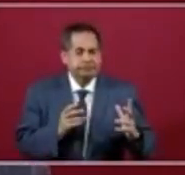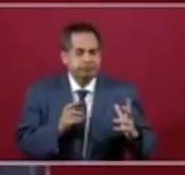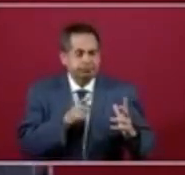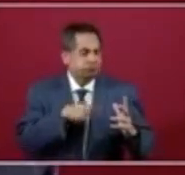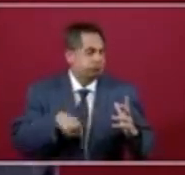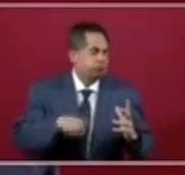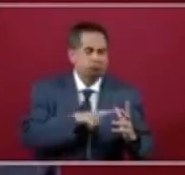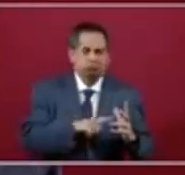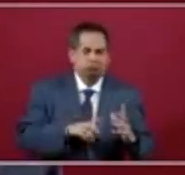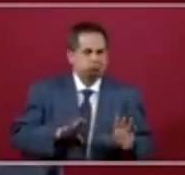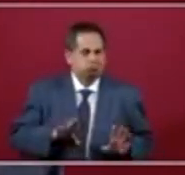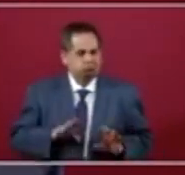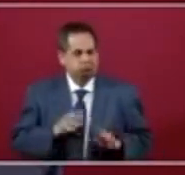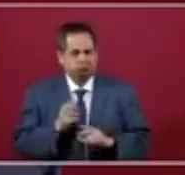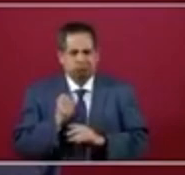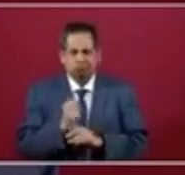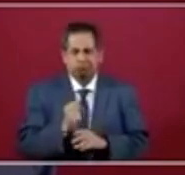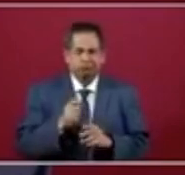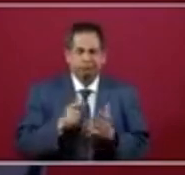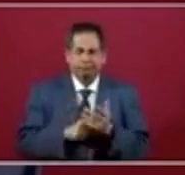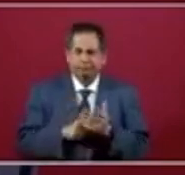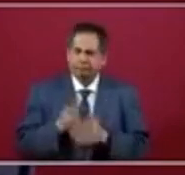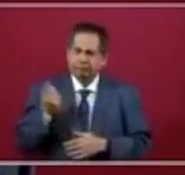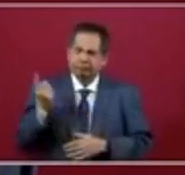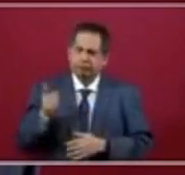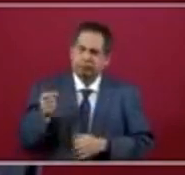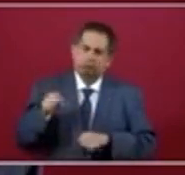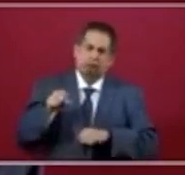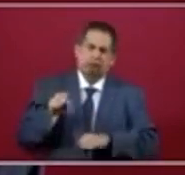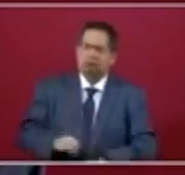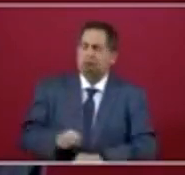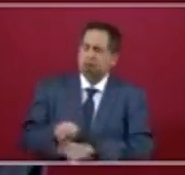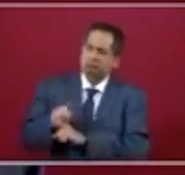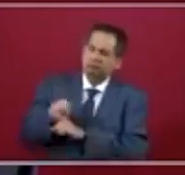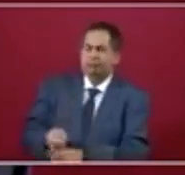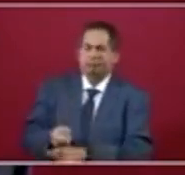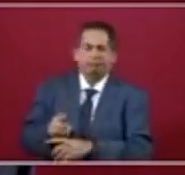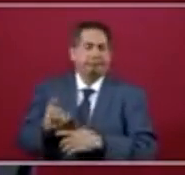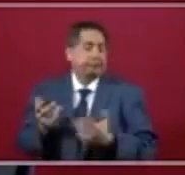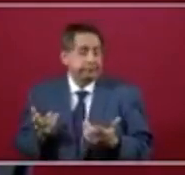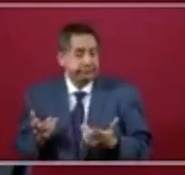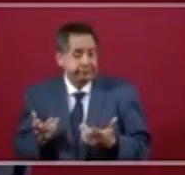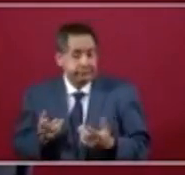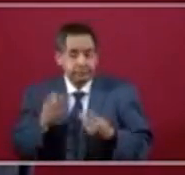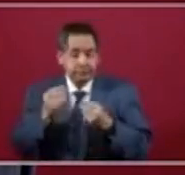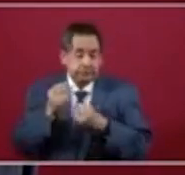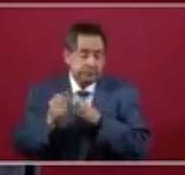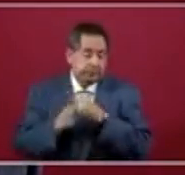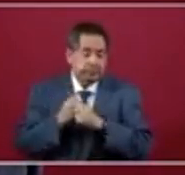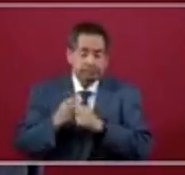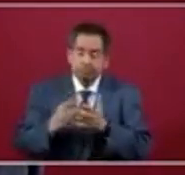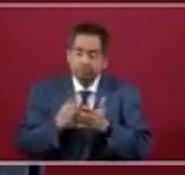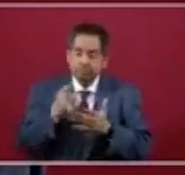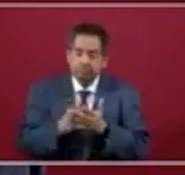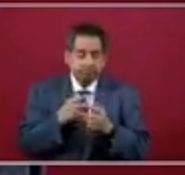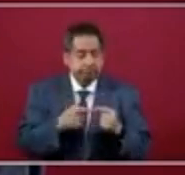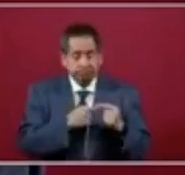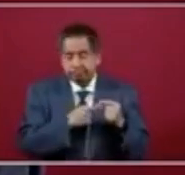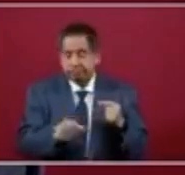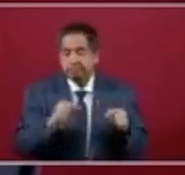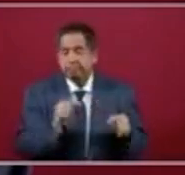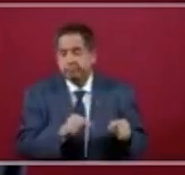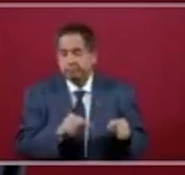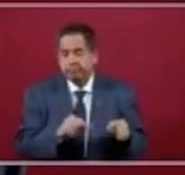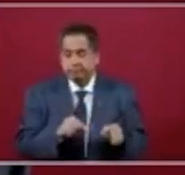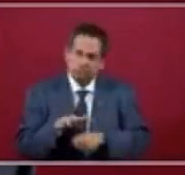actitud y un ambiente autoritario que llevó muchas veces a